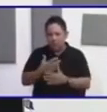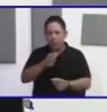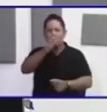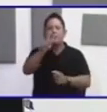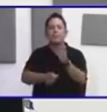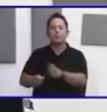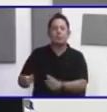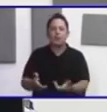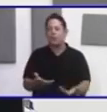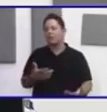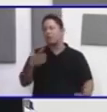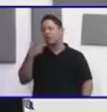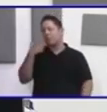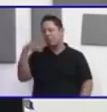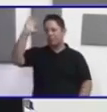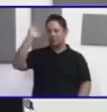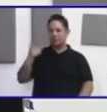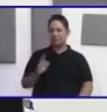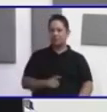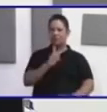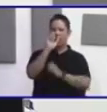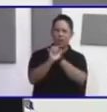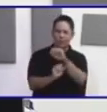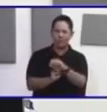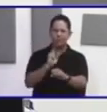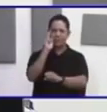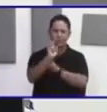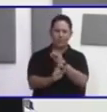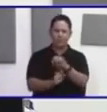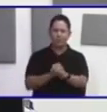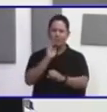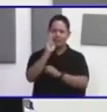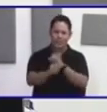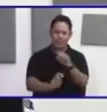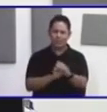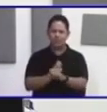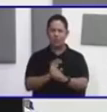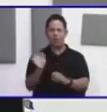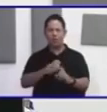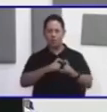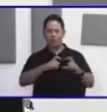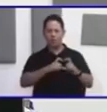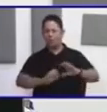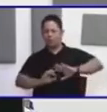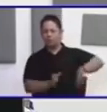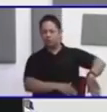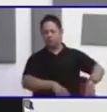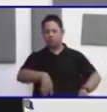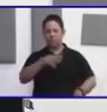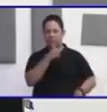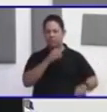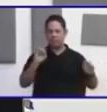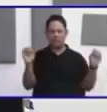personas que han estado de una manera bastante lamentable omitiendo sus obligaciones y especialmente